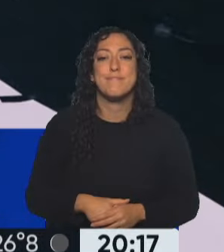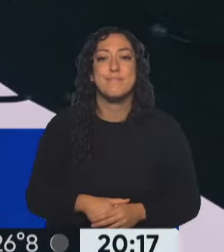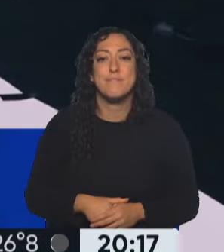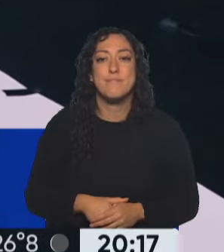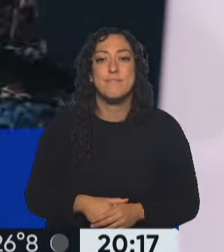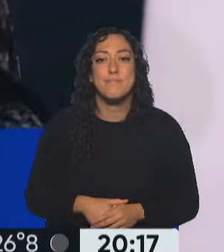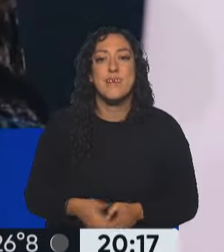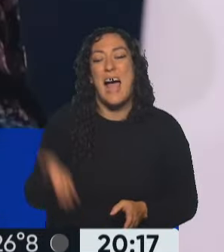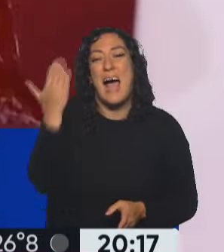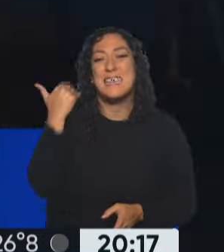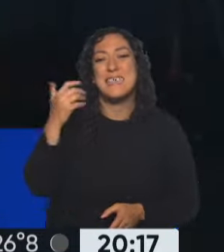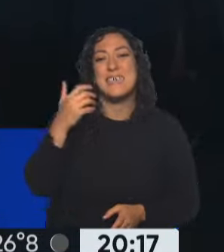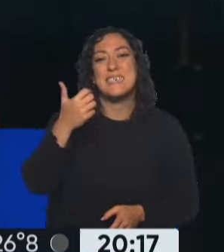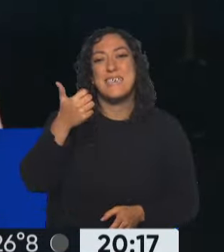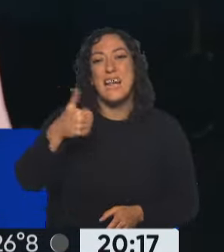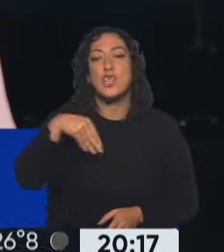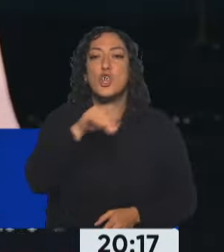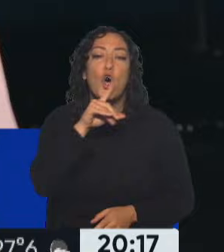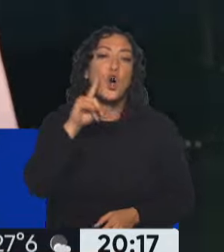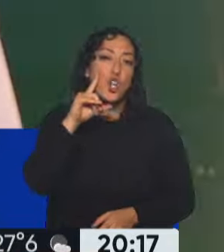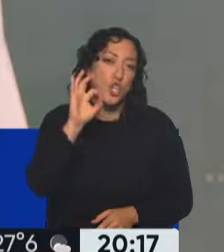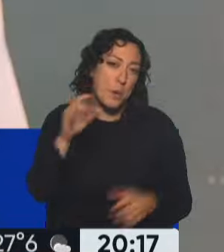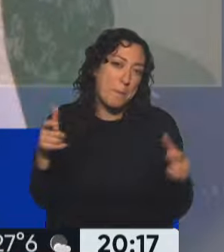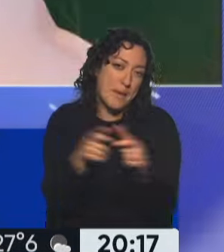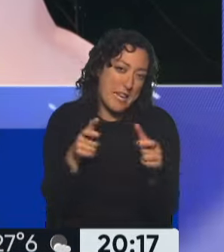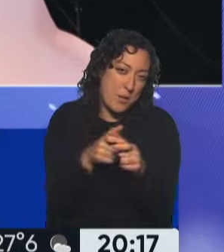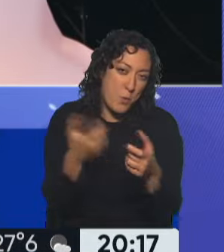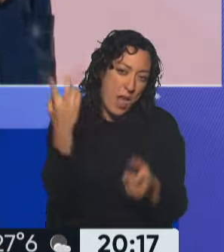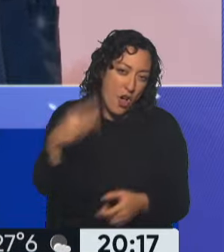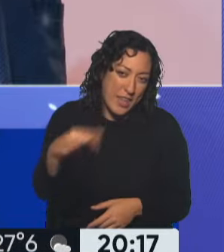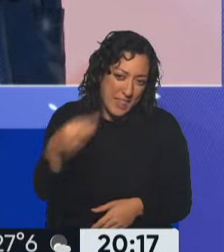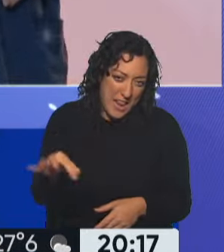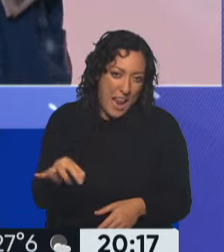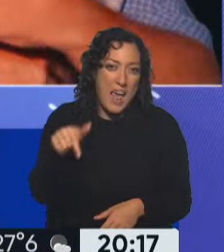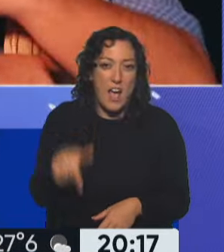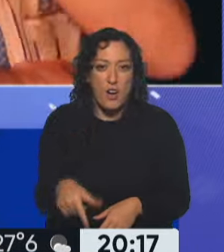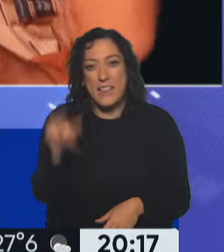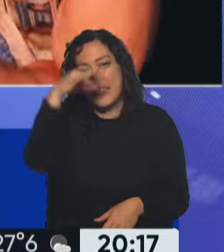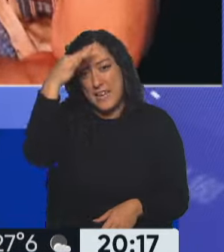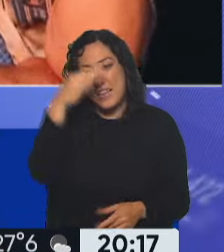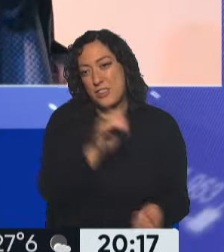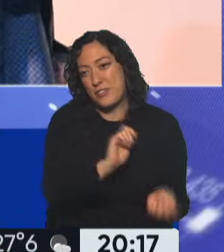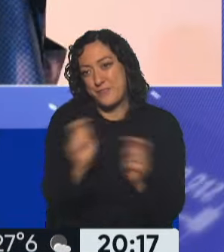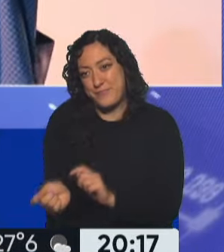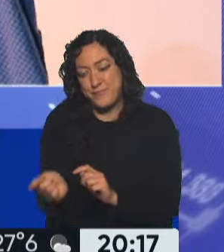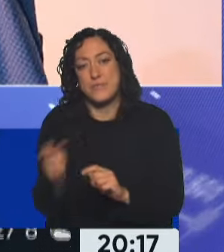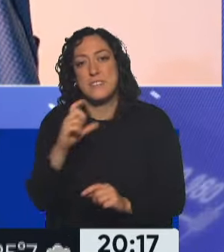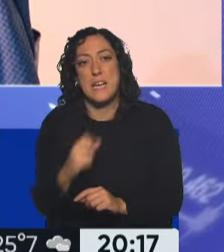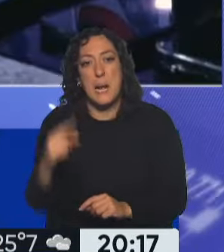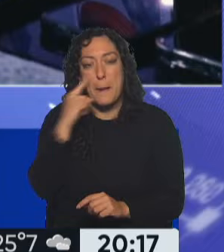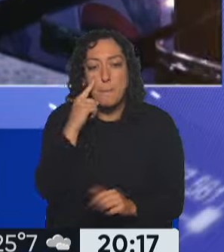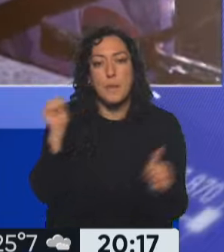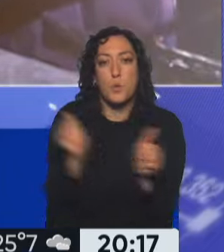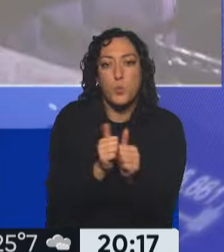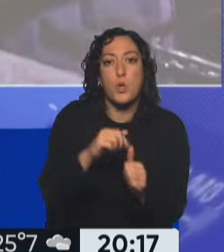hacer Antonio Gasalla en la película Esperando la Carroza, claramente. Bueno, Campi va a estar, obviamente, acompañado por Pablo